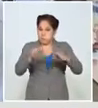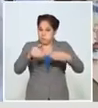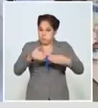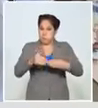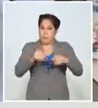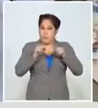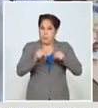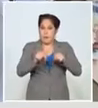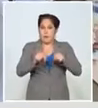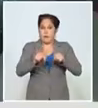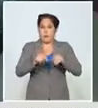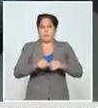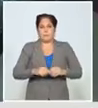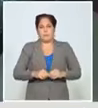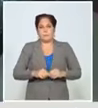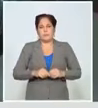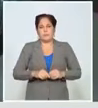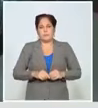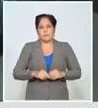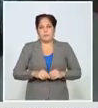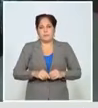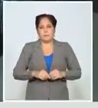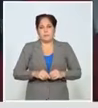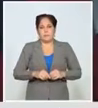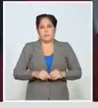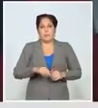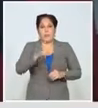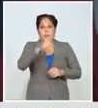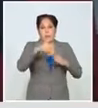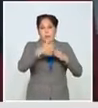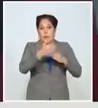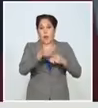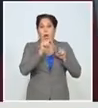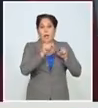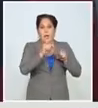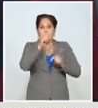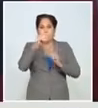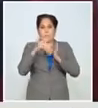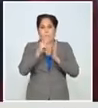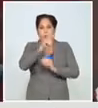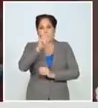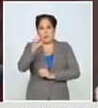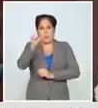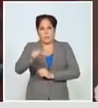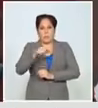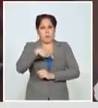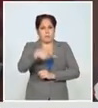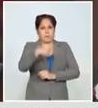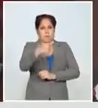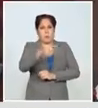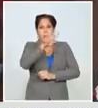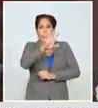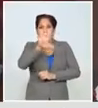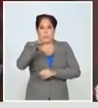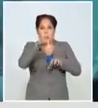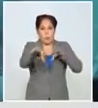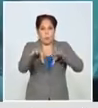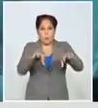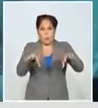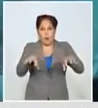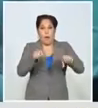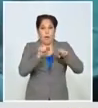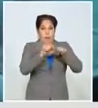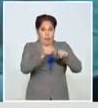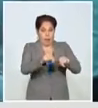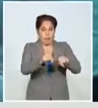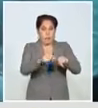la COVID a nivel mundial. 10 jornadas que reunirán a 1.200 personas por día de 45 estaciones de vacunación para